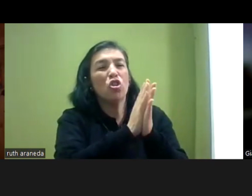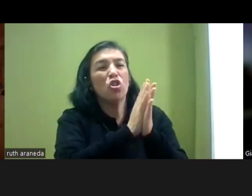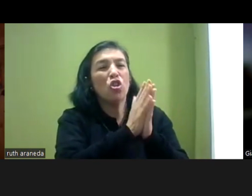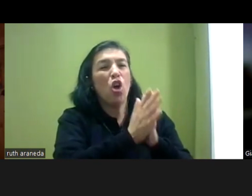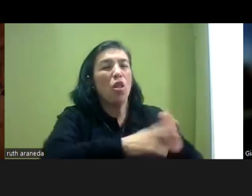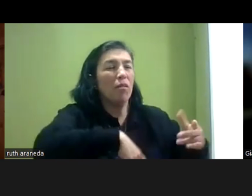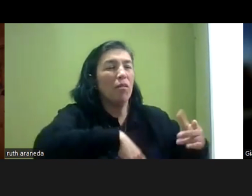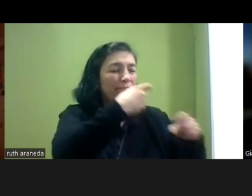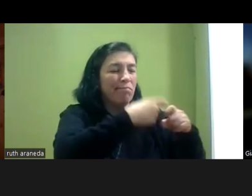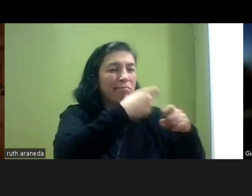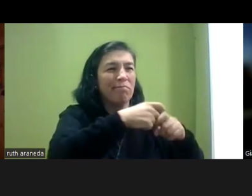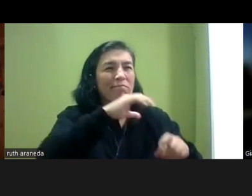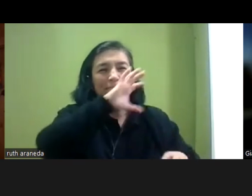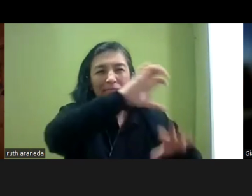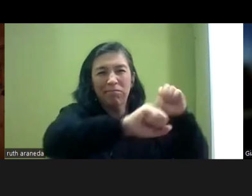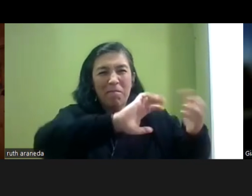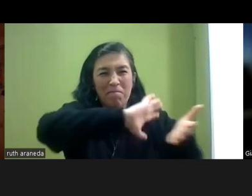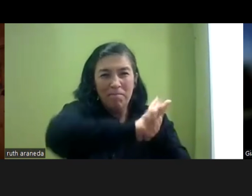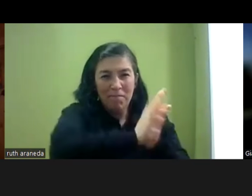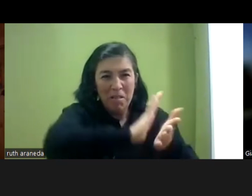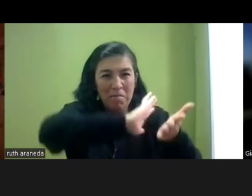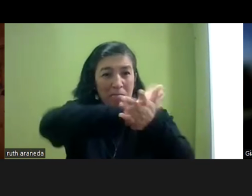manera. Pero